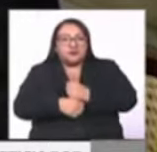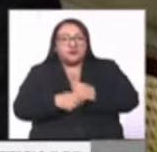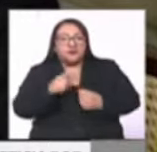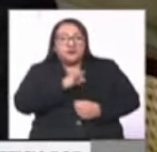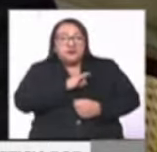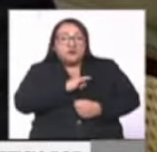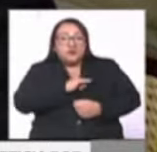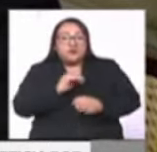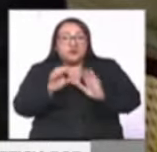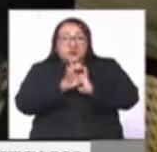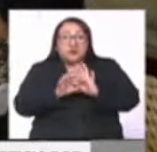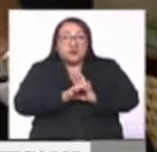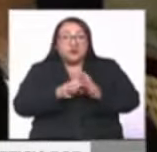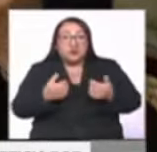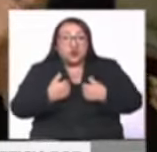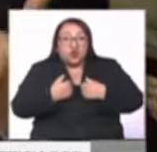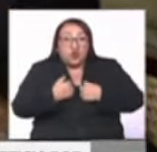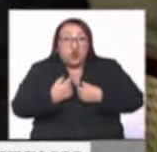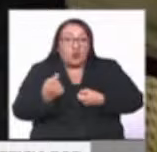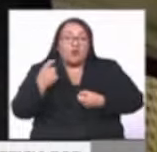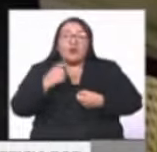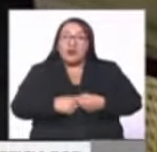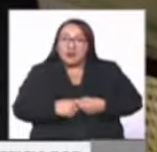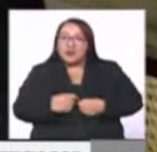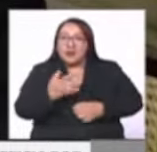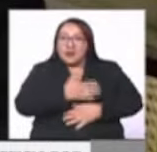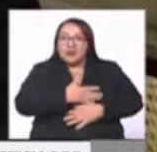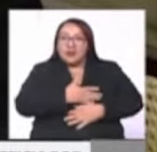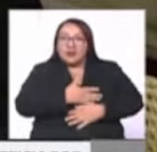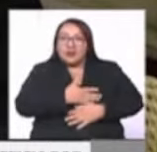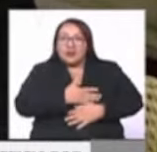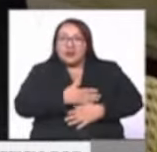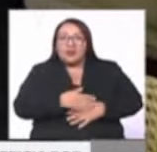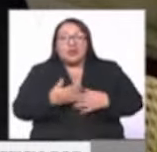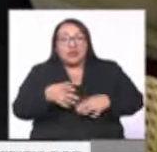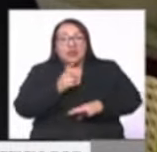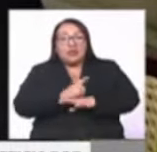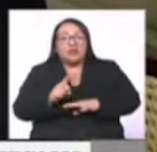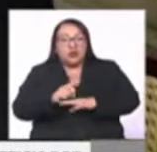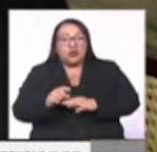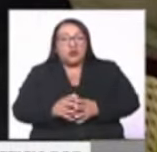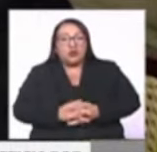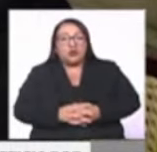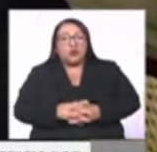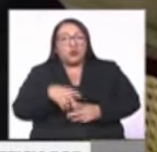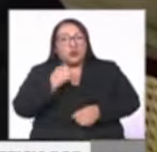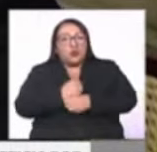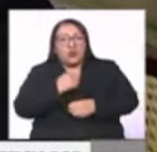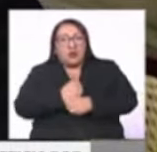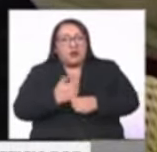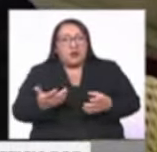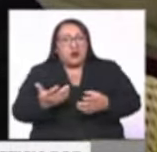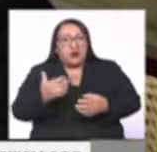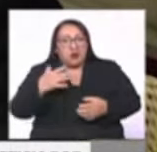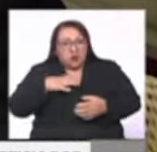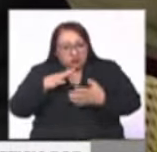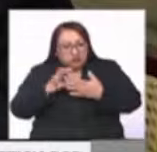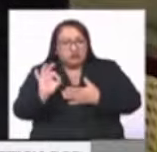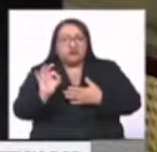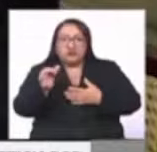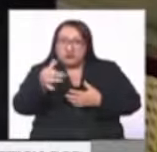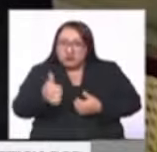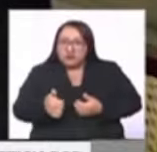organismo constitucional de la cual formé parte y que viene desarrollando un trabajo correcto